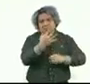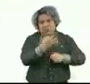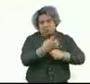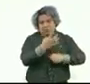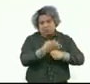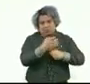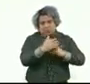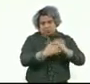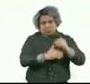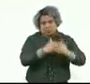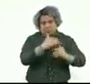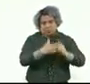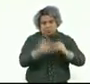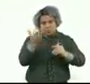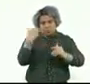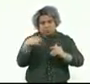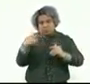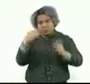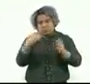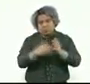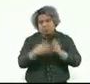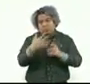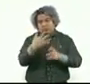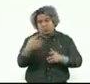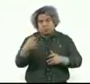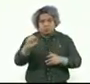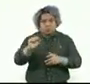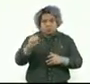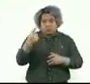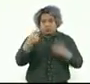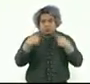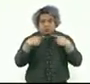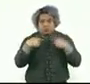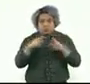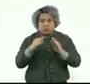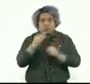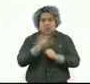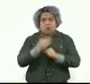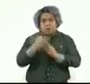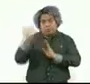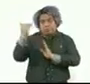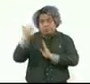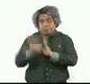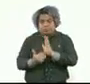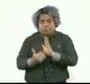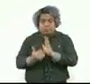pasado domingo con 2.468 camas ocupadas de hospital? Sí, la tendencia